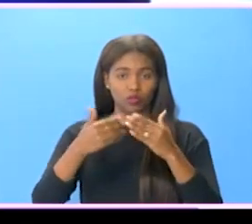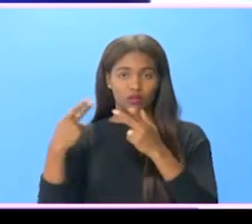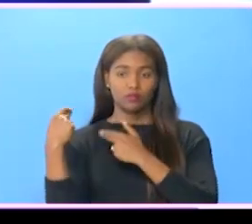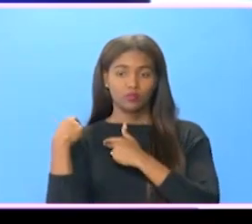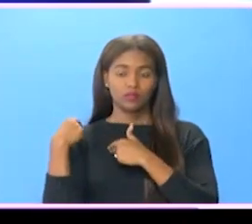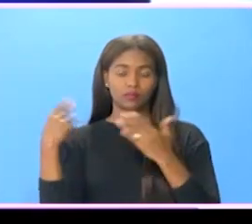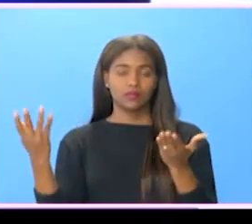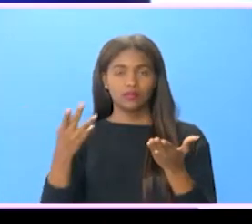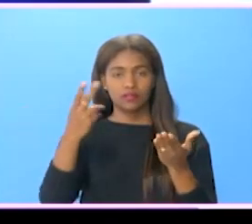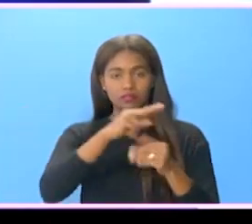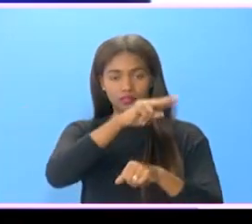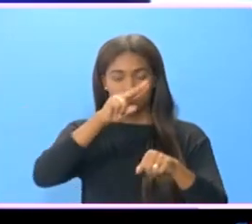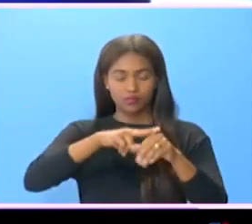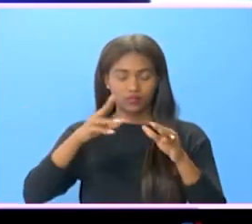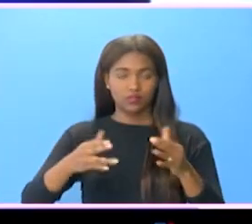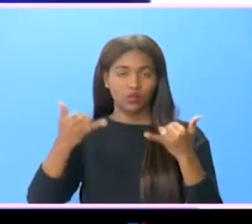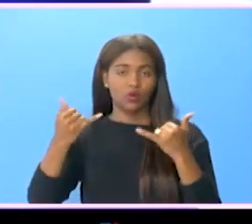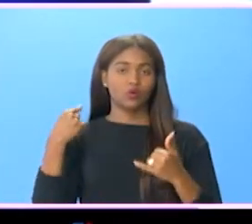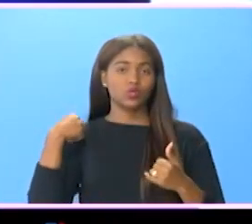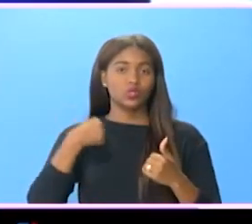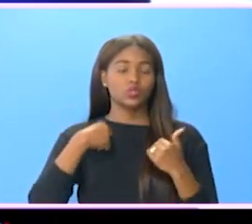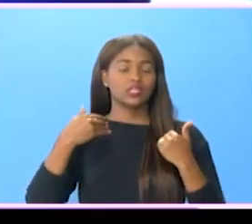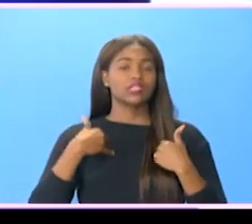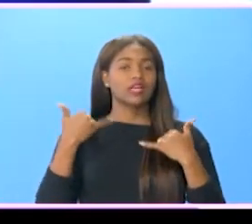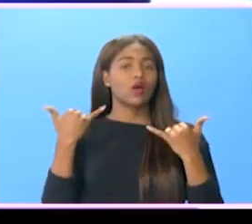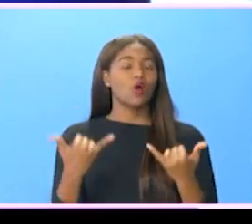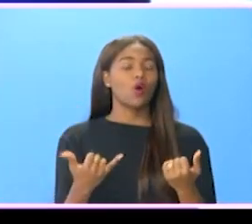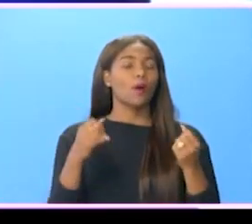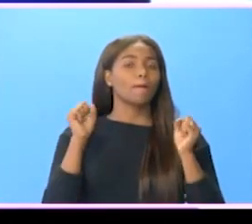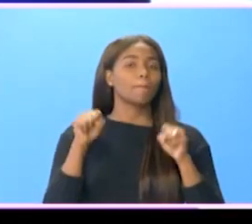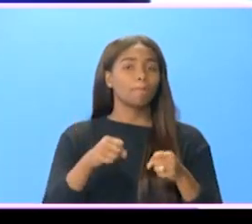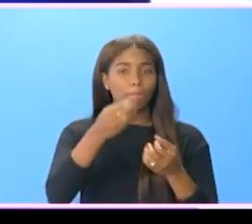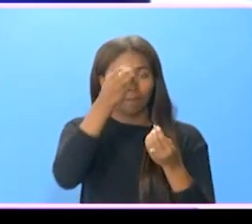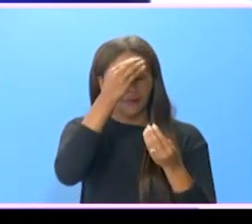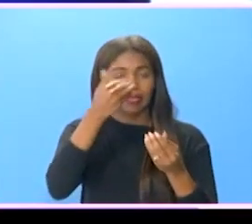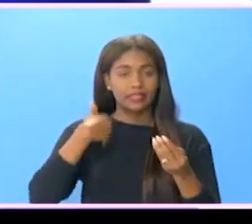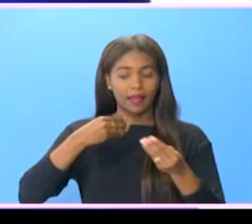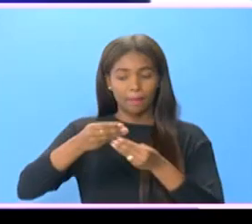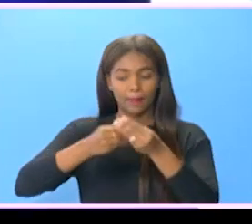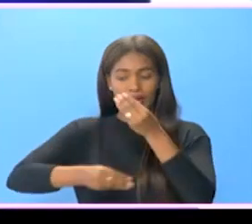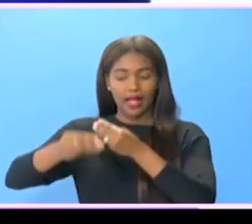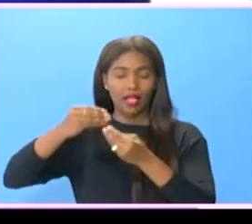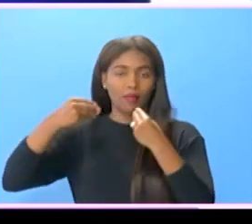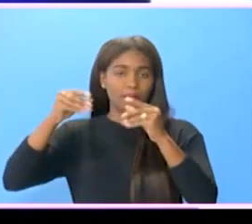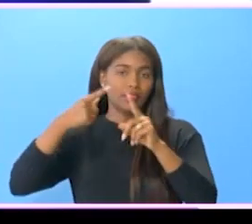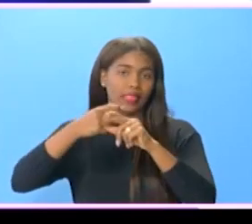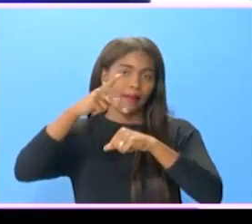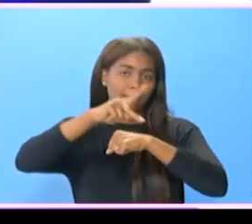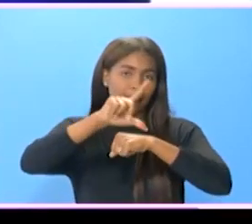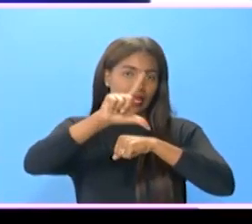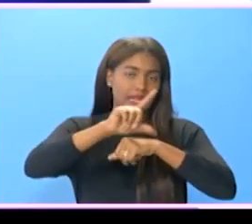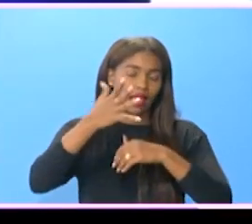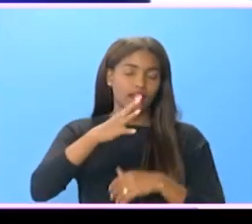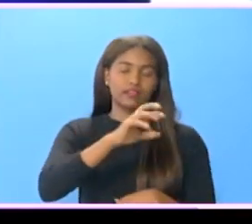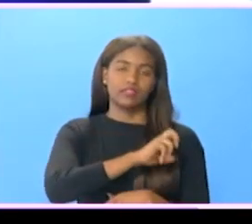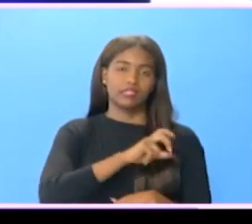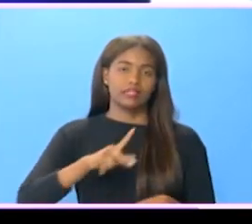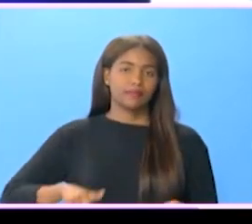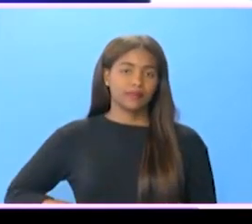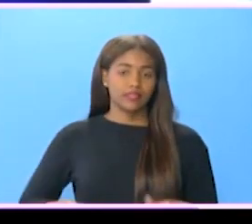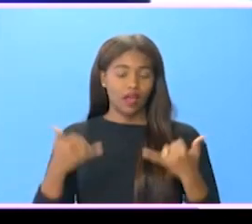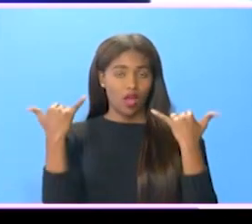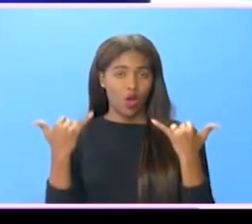nacional. Tenemos hoy, me honro en decir, que podemos tener mercados en Pedernales, Elías Piña.